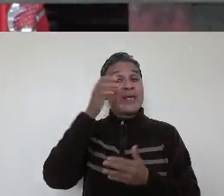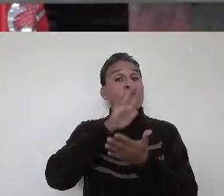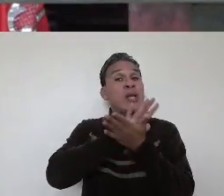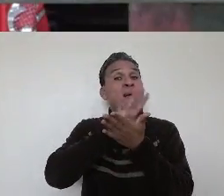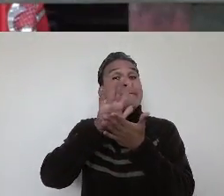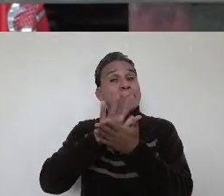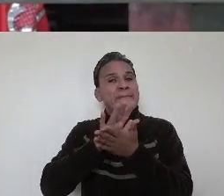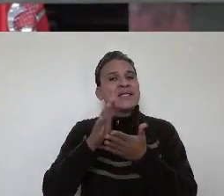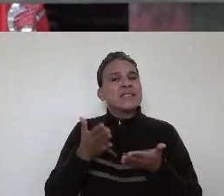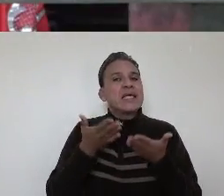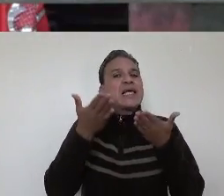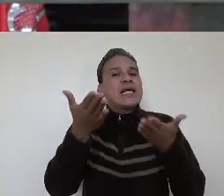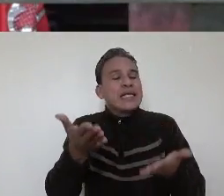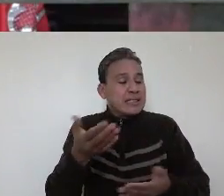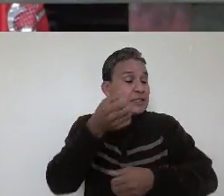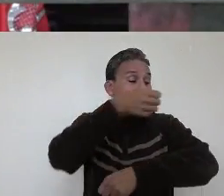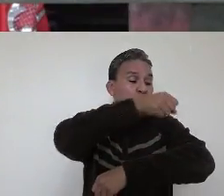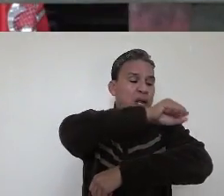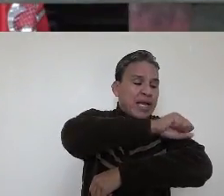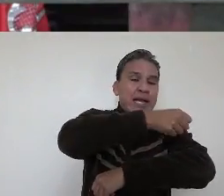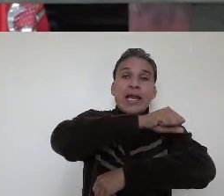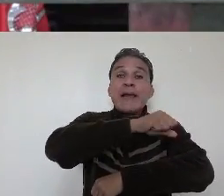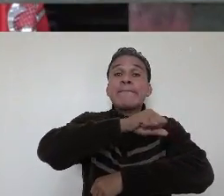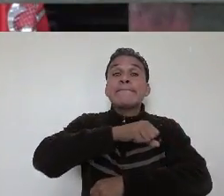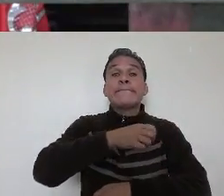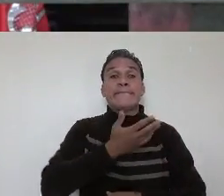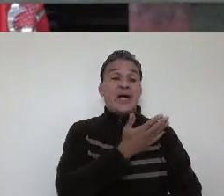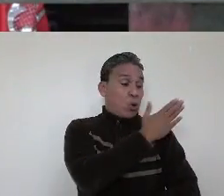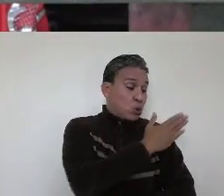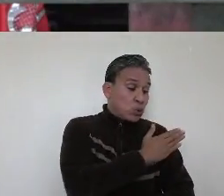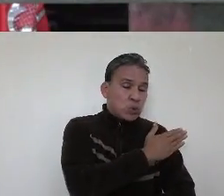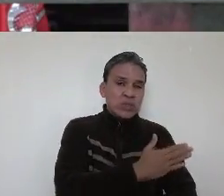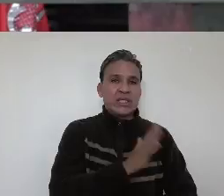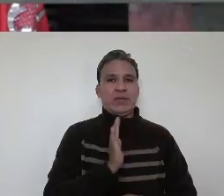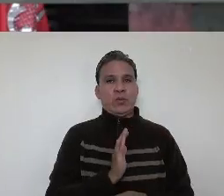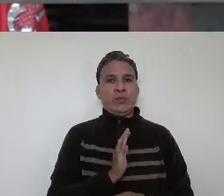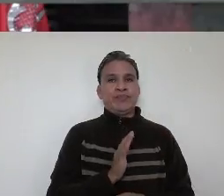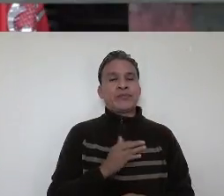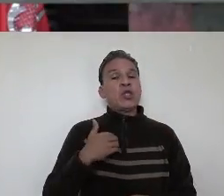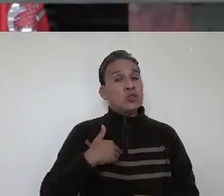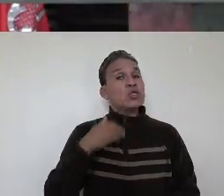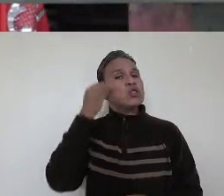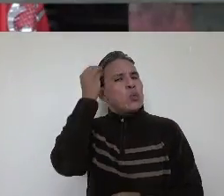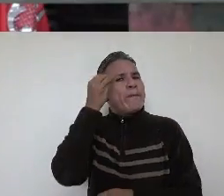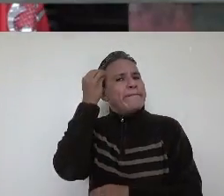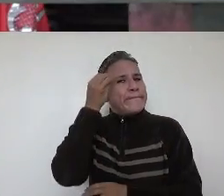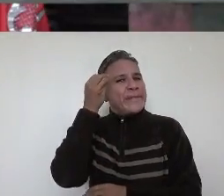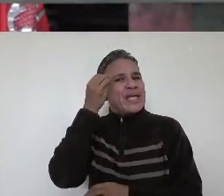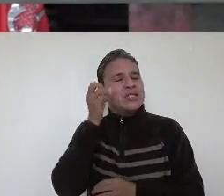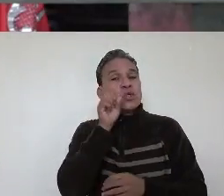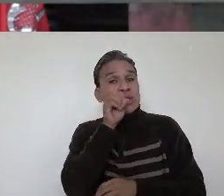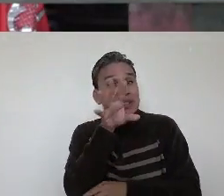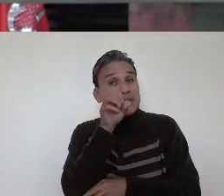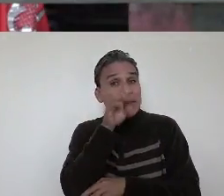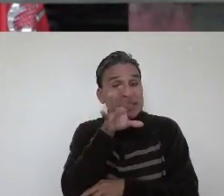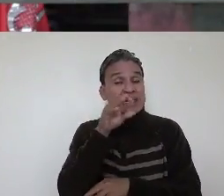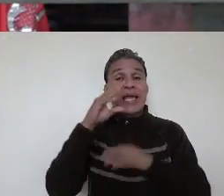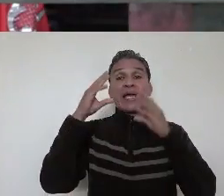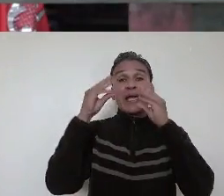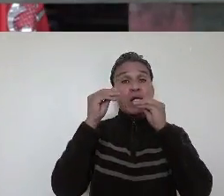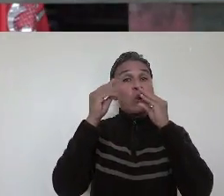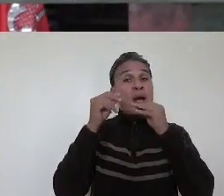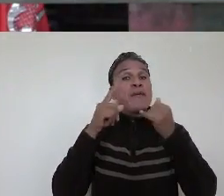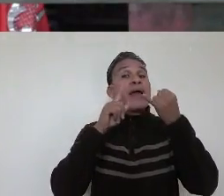bautismo. Por eso yo creo que este mensaje que nos habla, en primer lugar, de